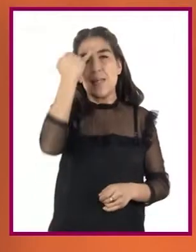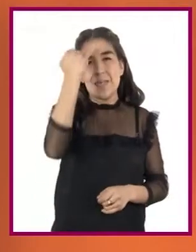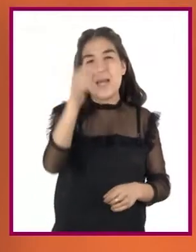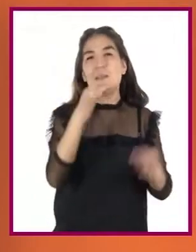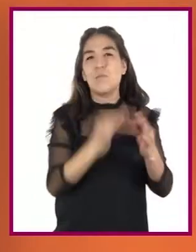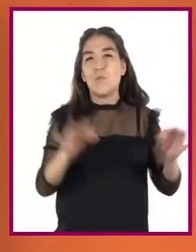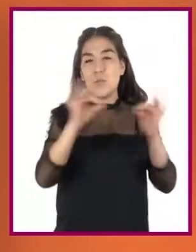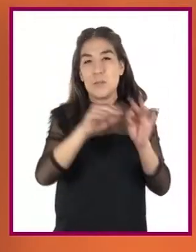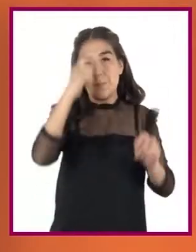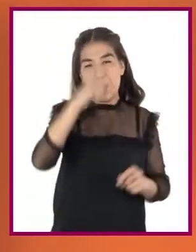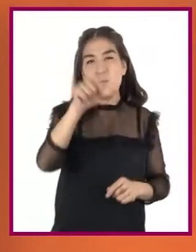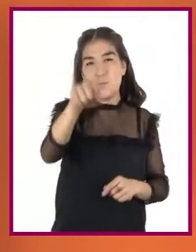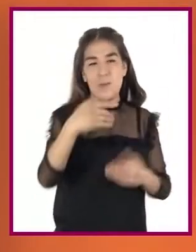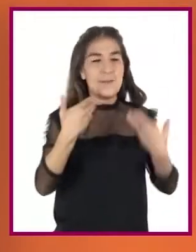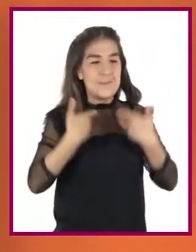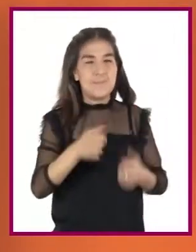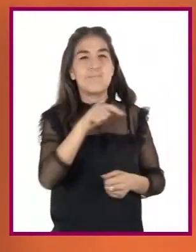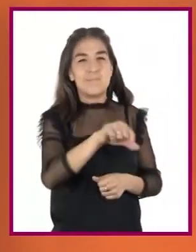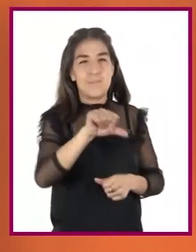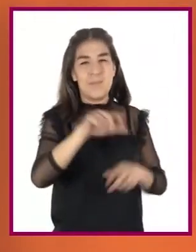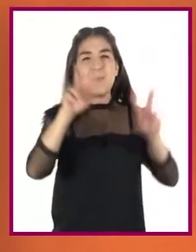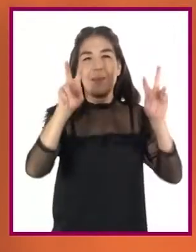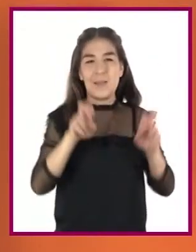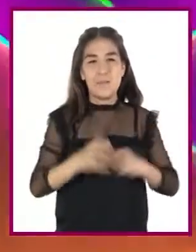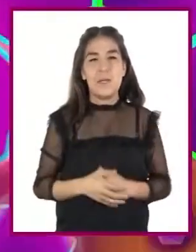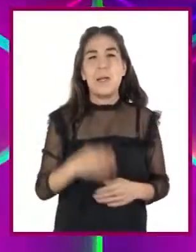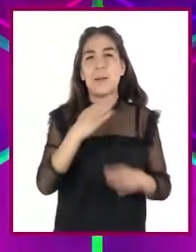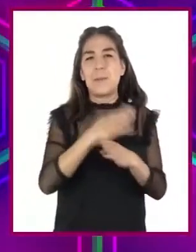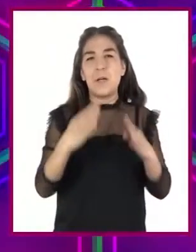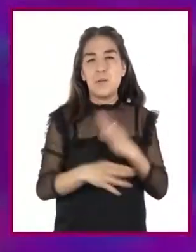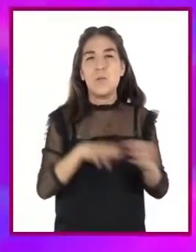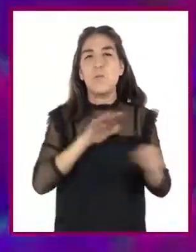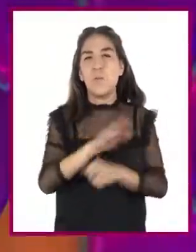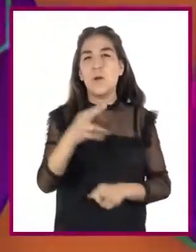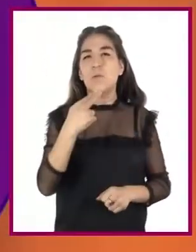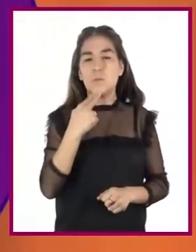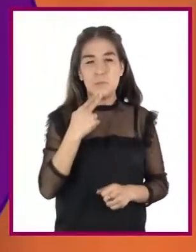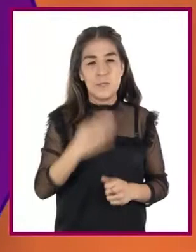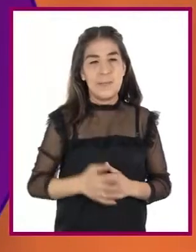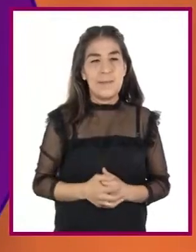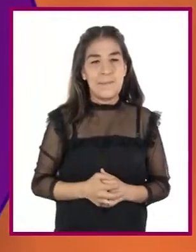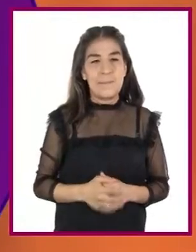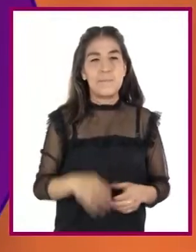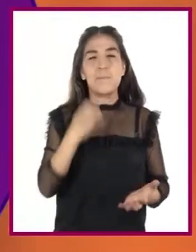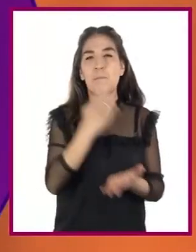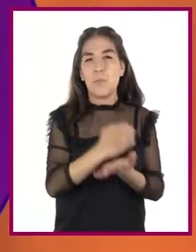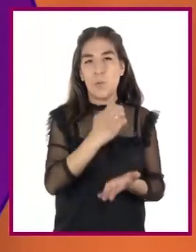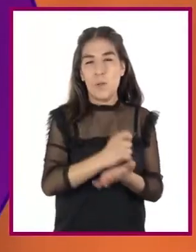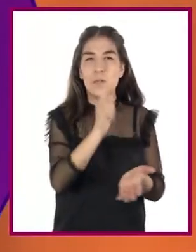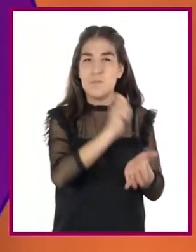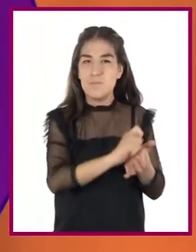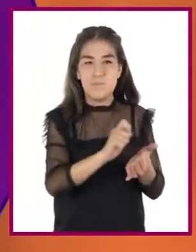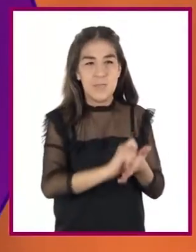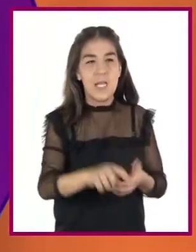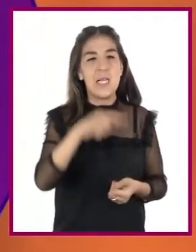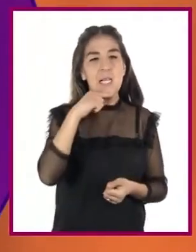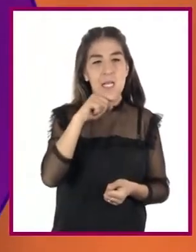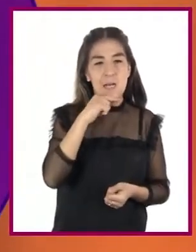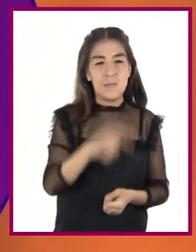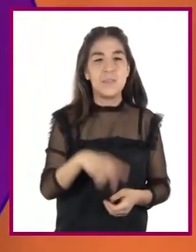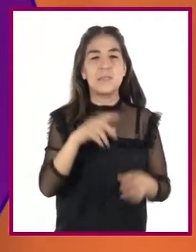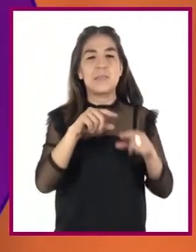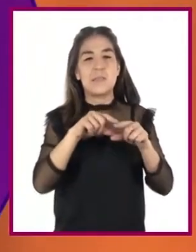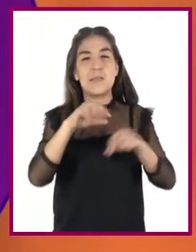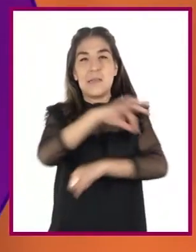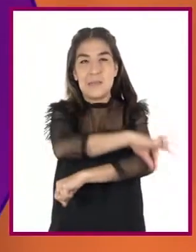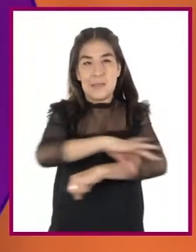que les permitirán comprender este tema. Los materiales que vamos a utilizar son cuaderno de apuntes, lápiz,